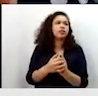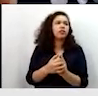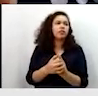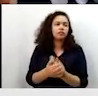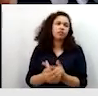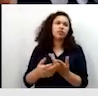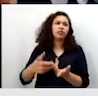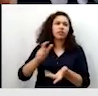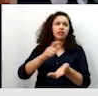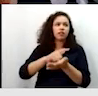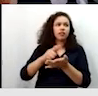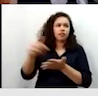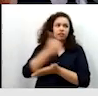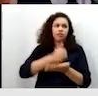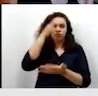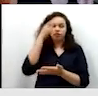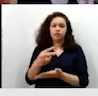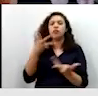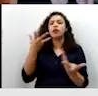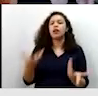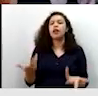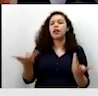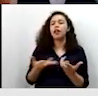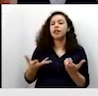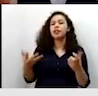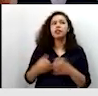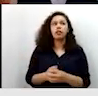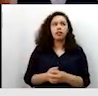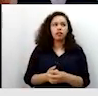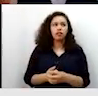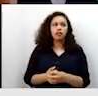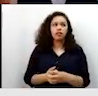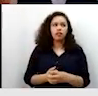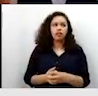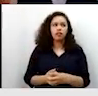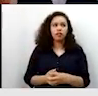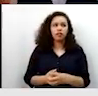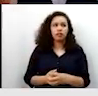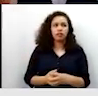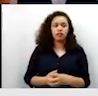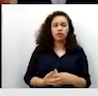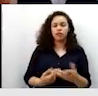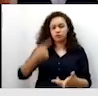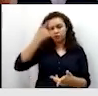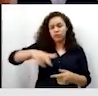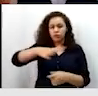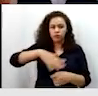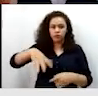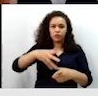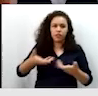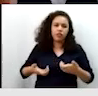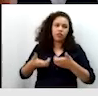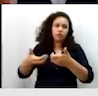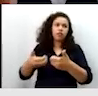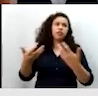ya en la Ciudad de México, pues es la generación de muchos áreas de residuos clandestinos o de vía pública.